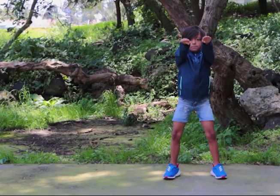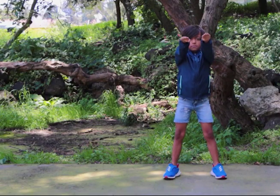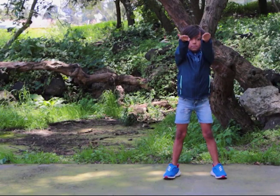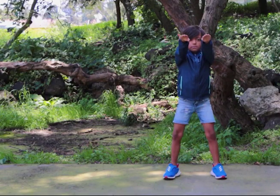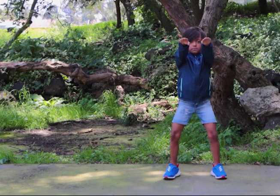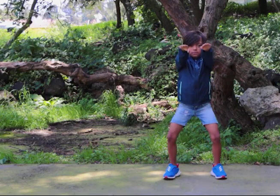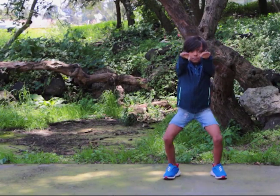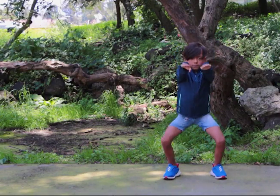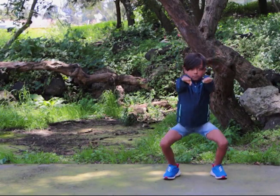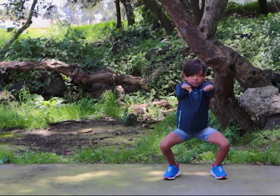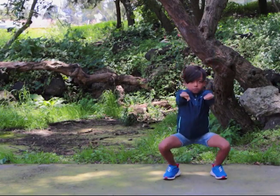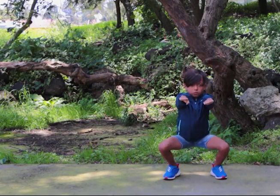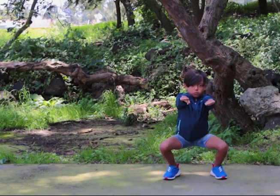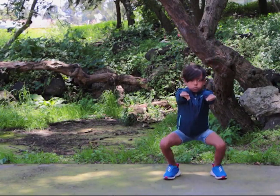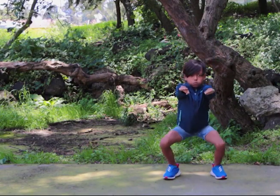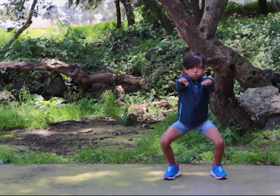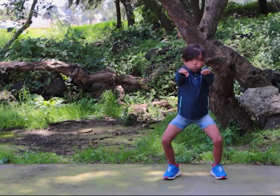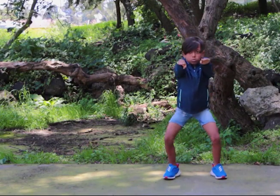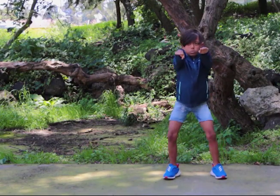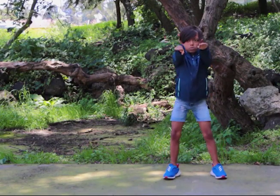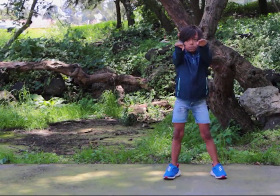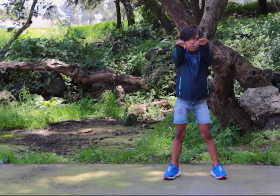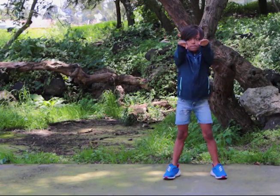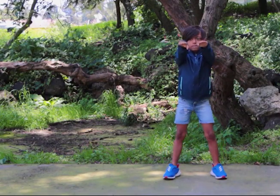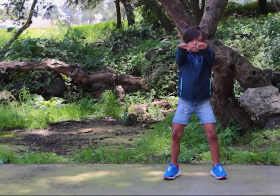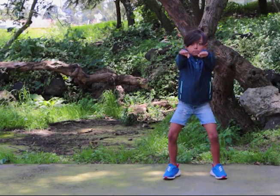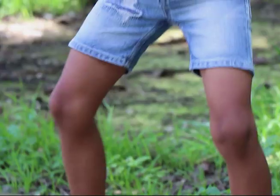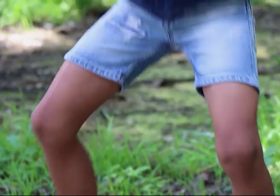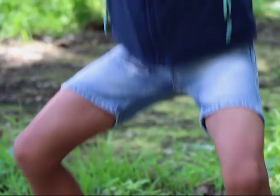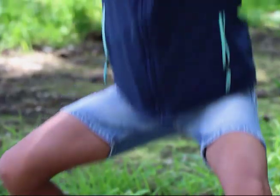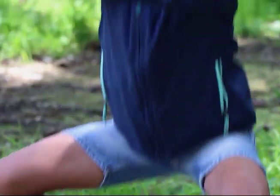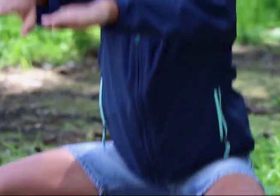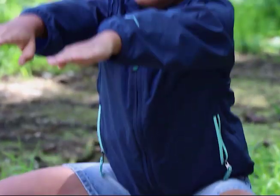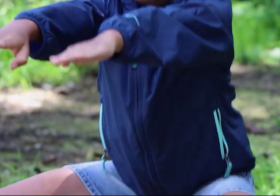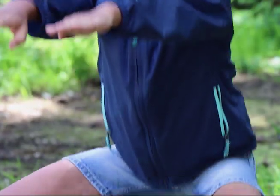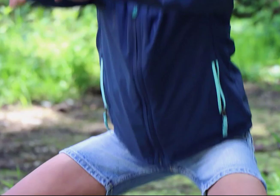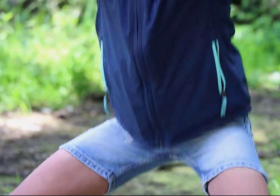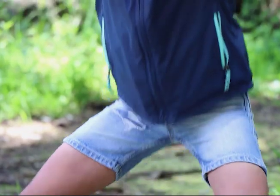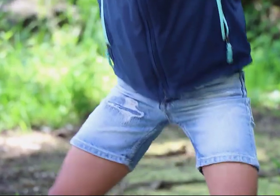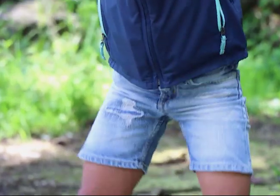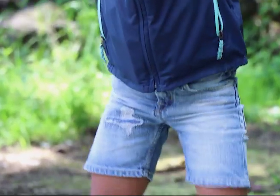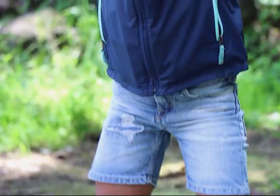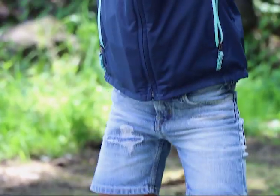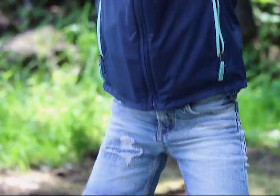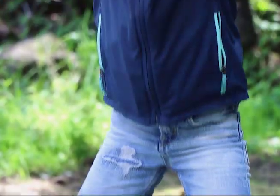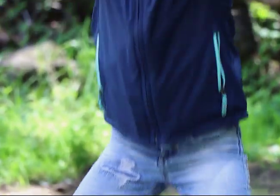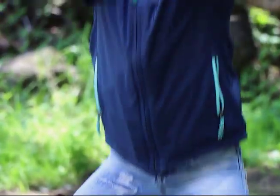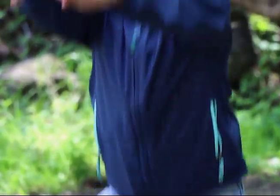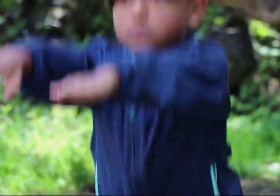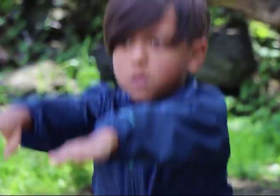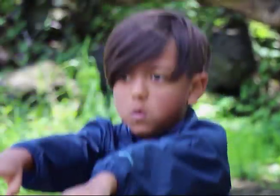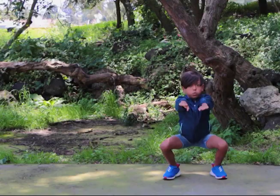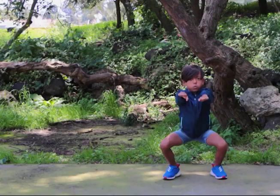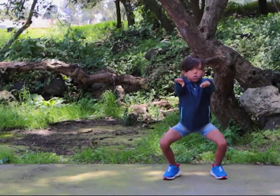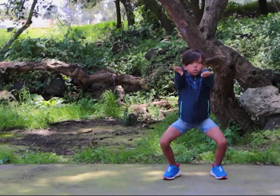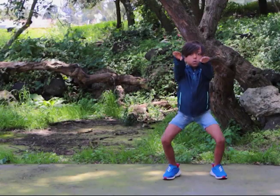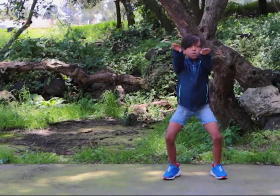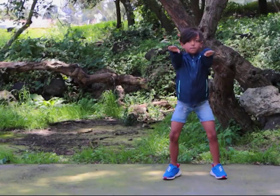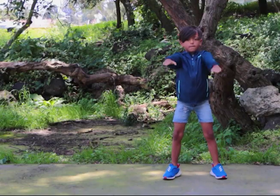otra más. Bien trabajado, respira. Bien, una más.